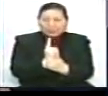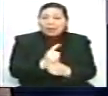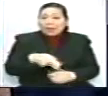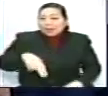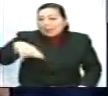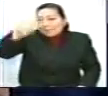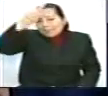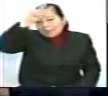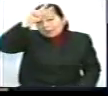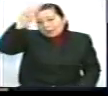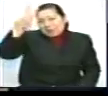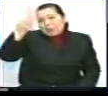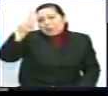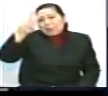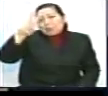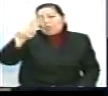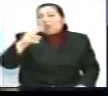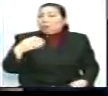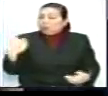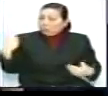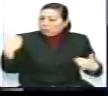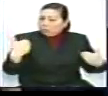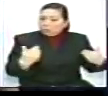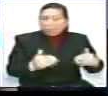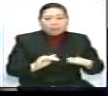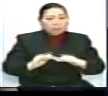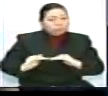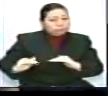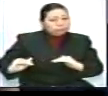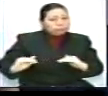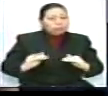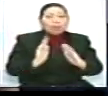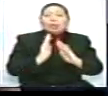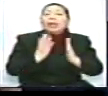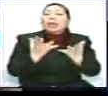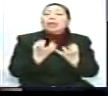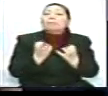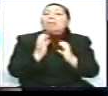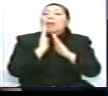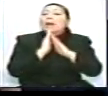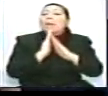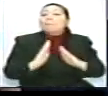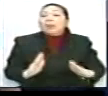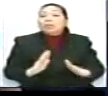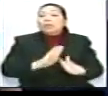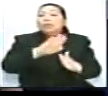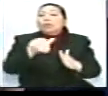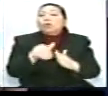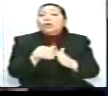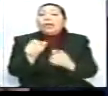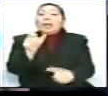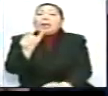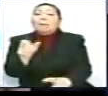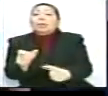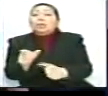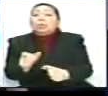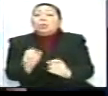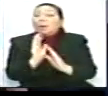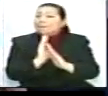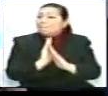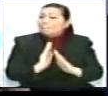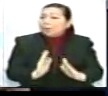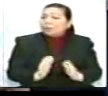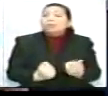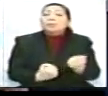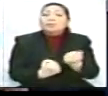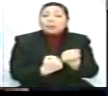país, nuestro deseo de contribuir con la estabilidad, la paz y la unión de todos los peruanos. Estamos al completo servicio de